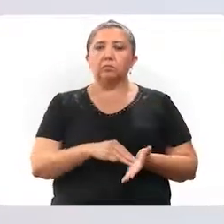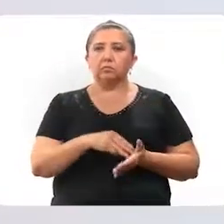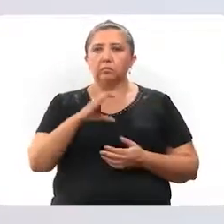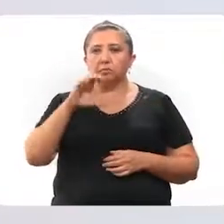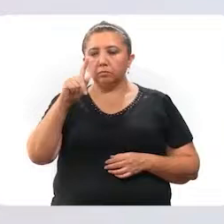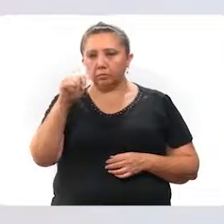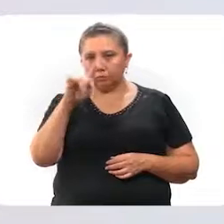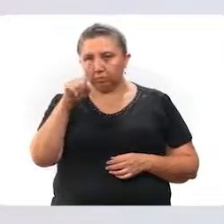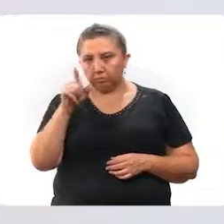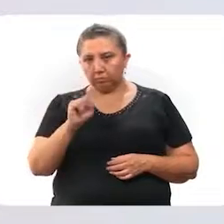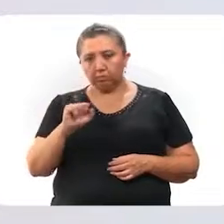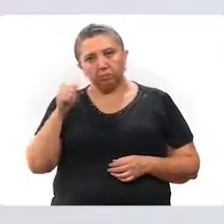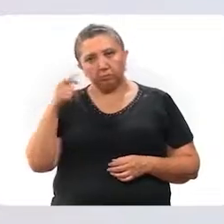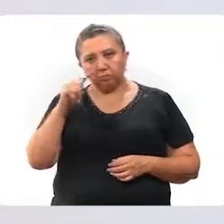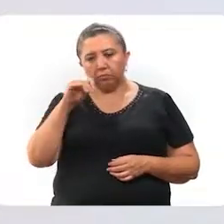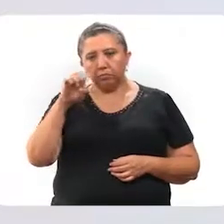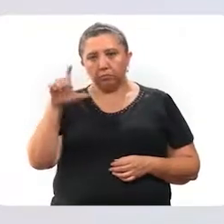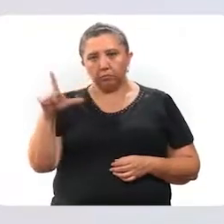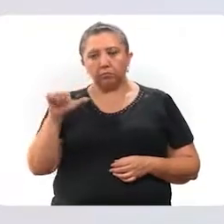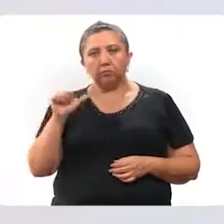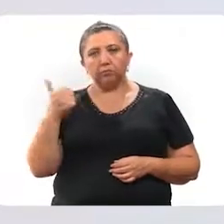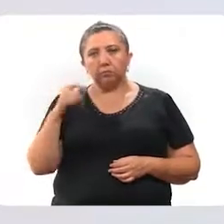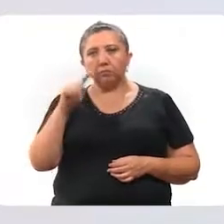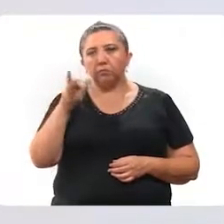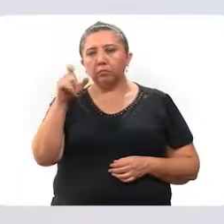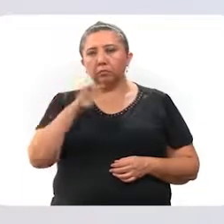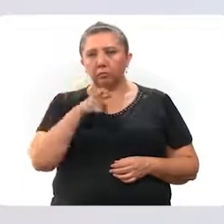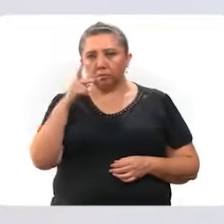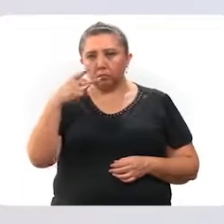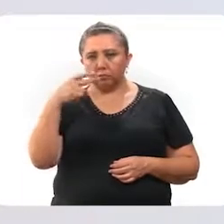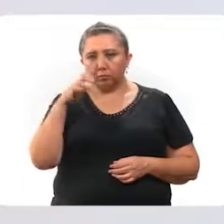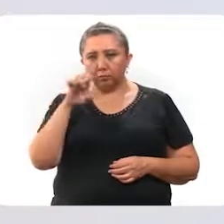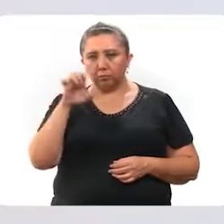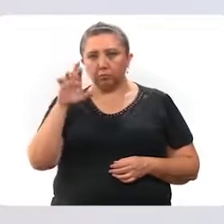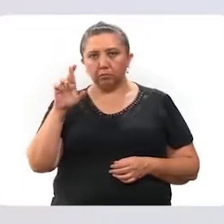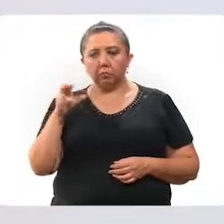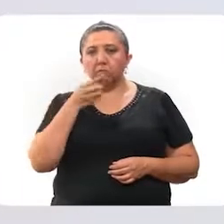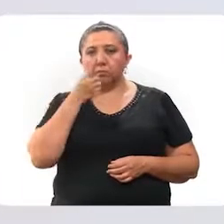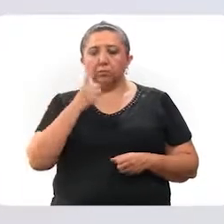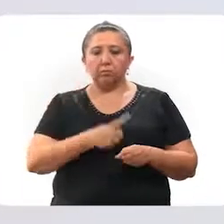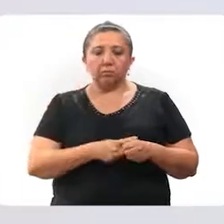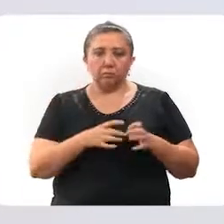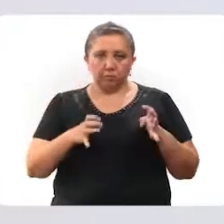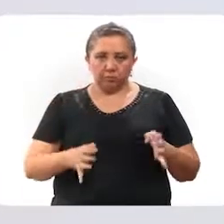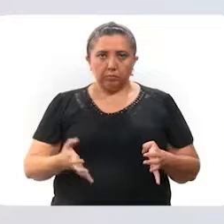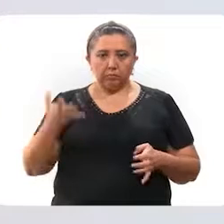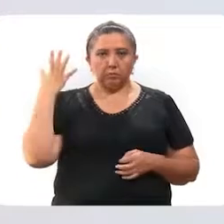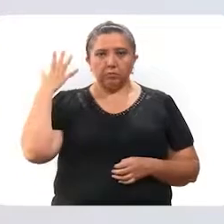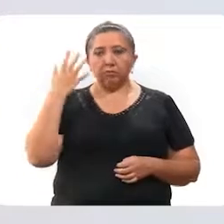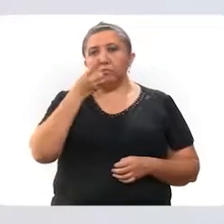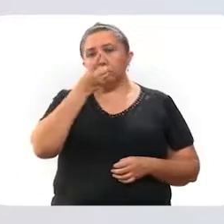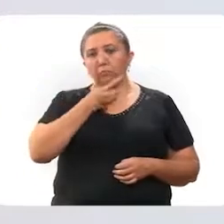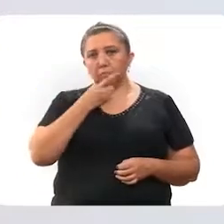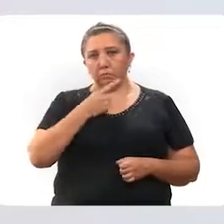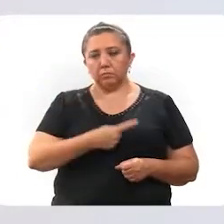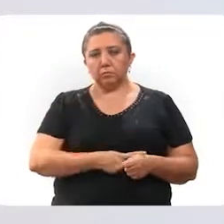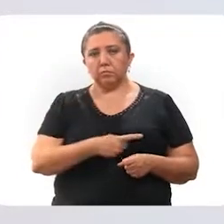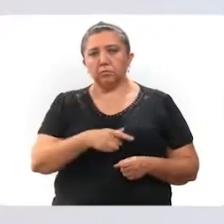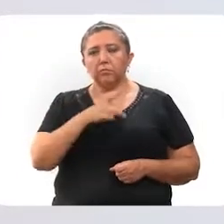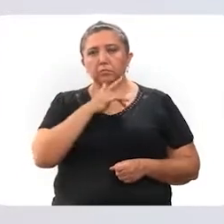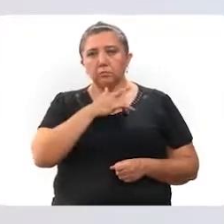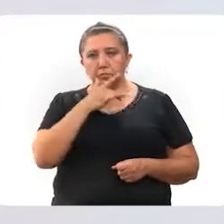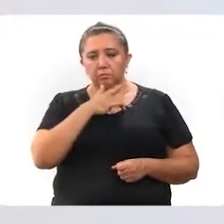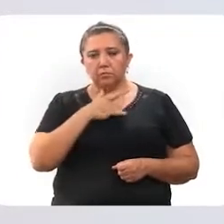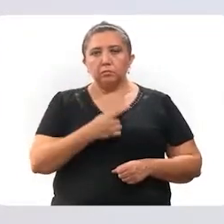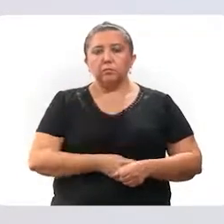en Chaxinquín, 1 en Ticul y 1 en Tixpehual. Entre sus principales enfermedades se encontraban diabetes, enfermedad